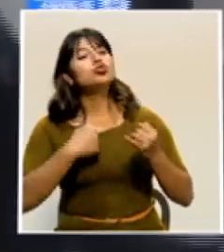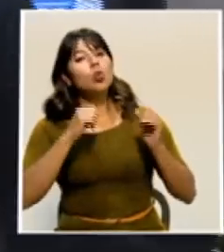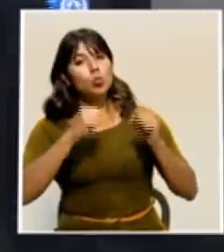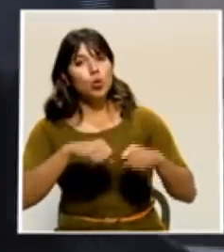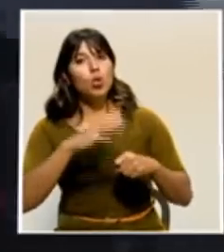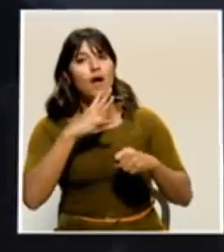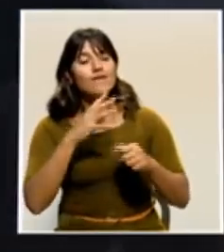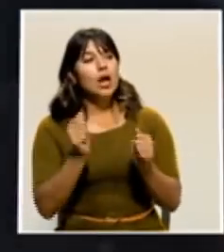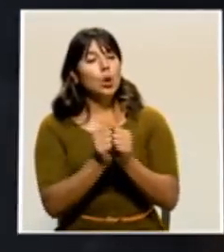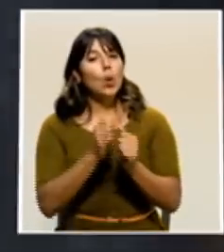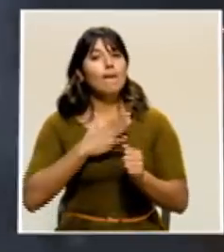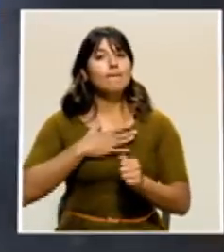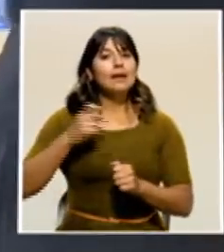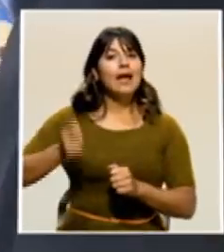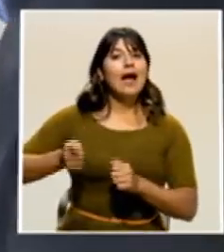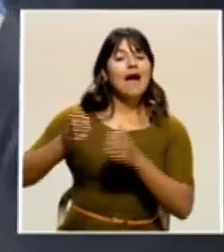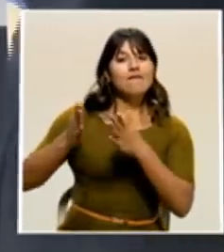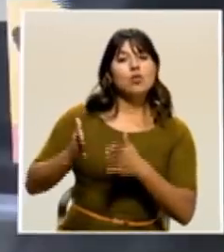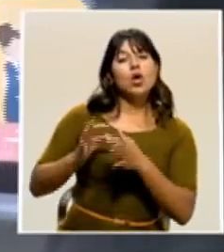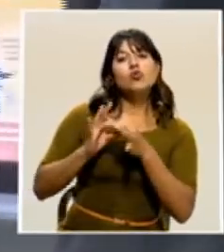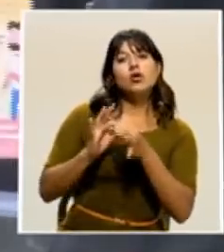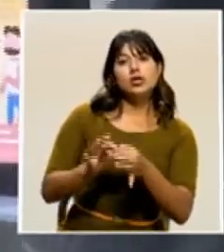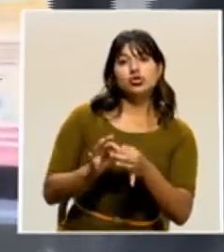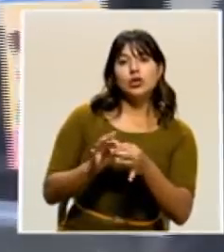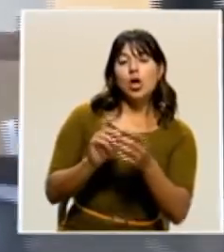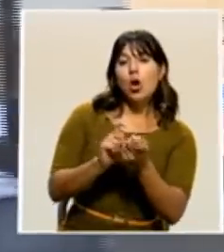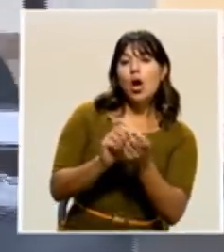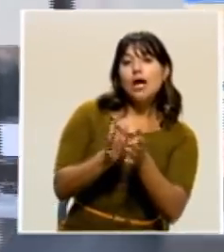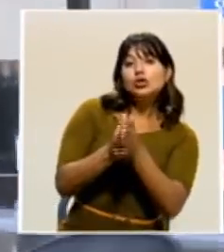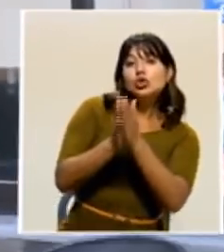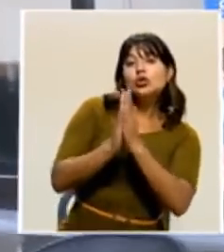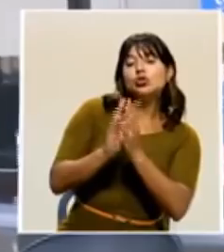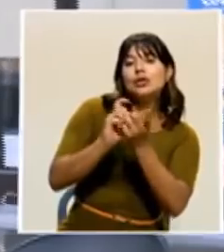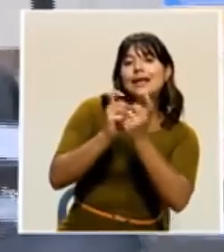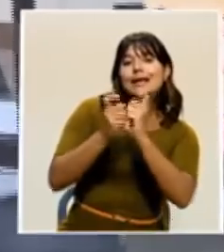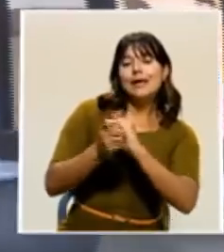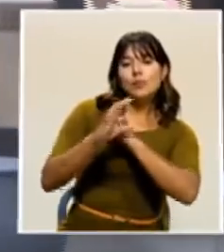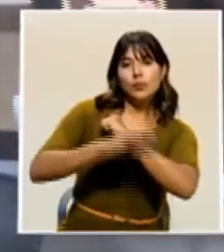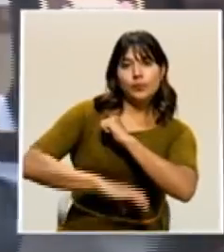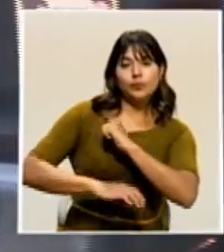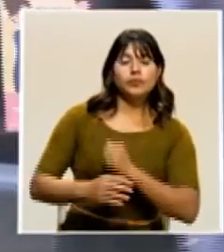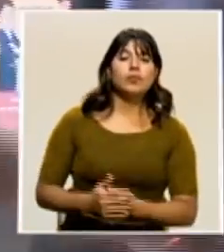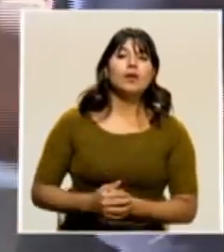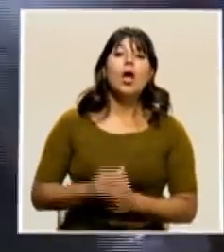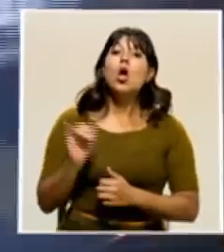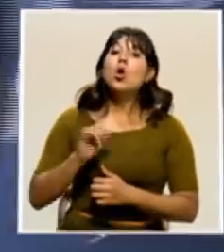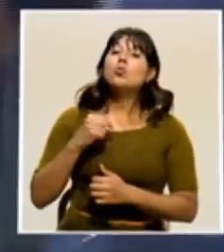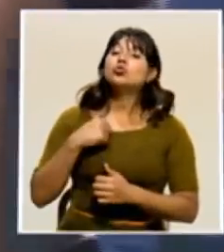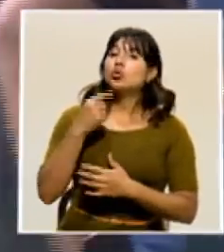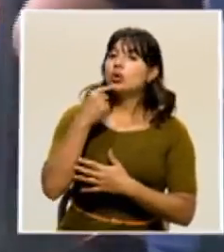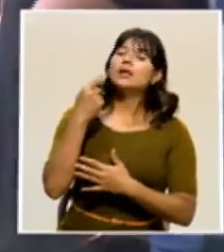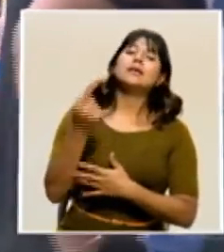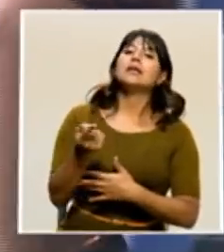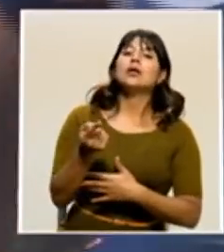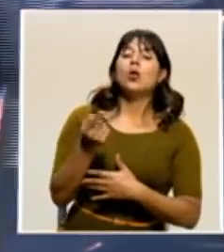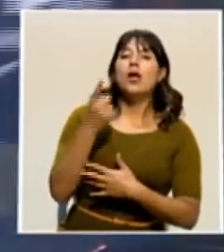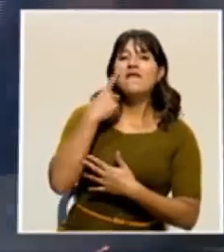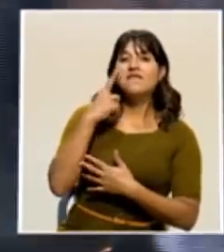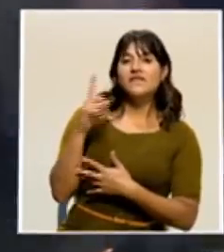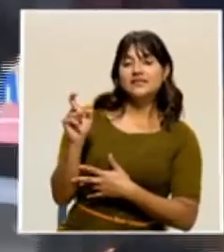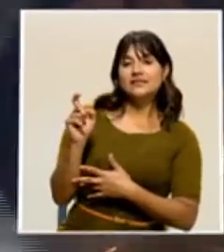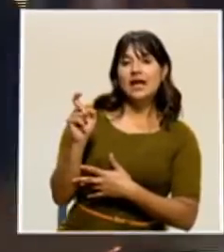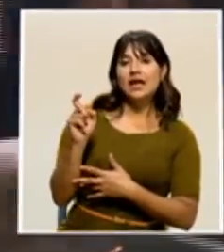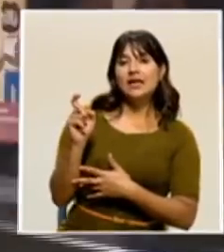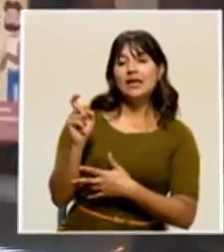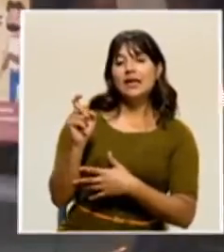y el abogado también sobre este cambio de medidas cautelares. como les decía, la Fiscalía